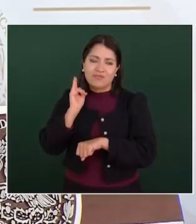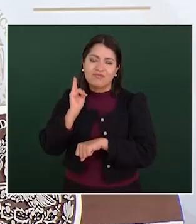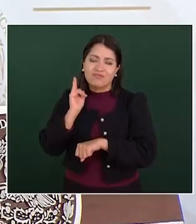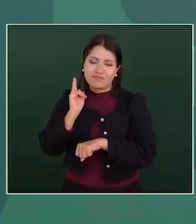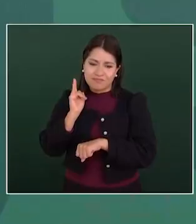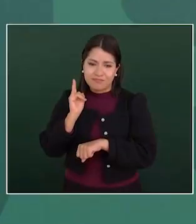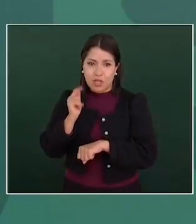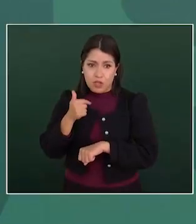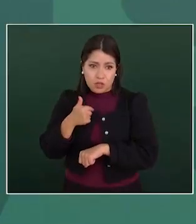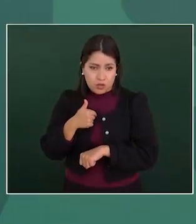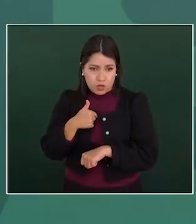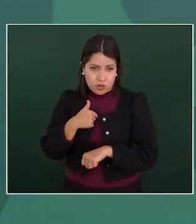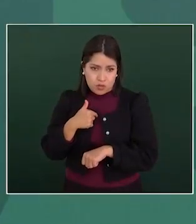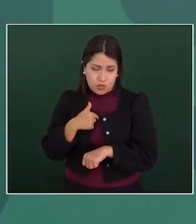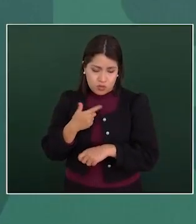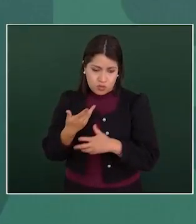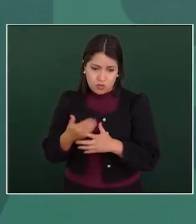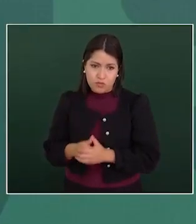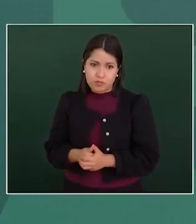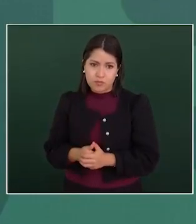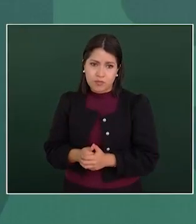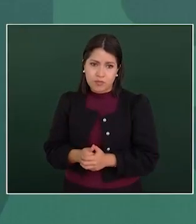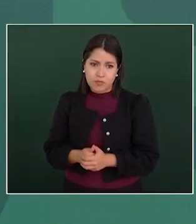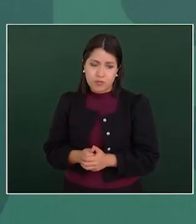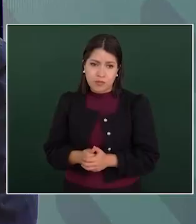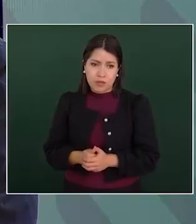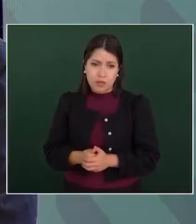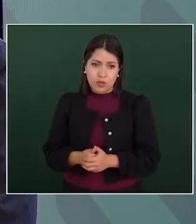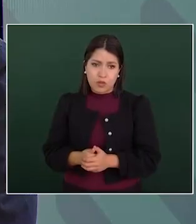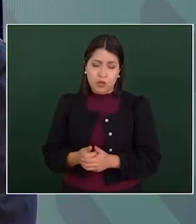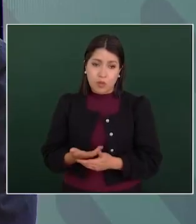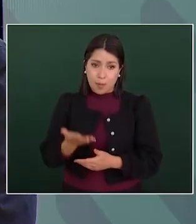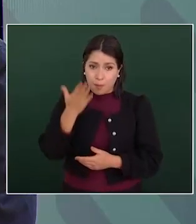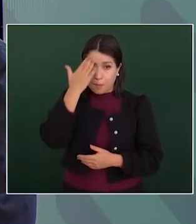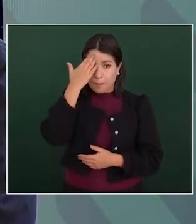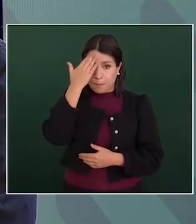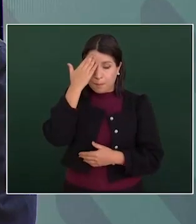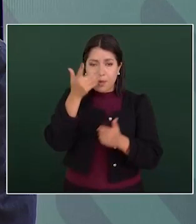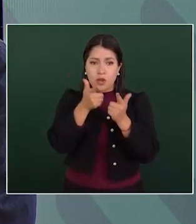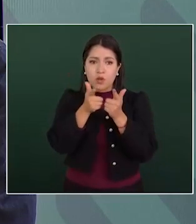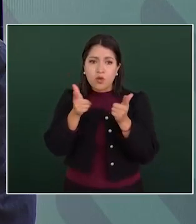A mí me tocó llegar a dirigir un partido